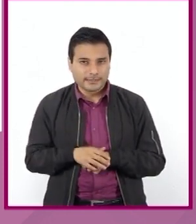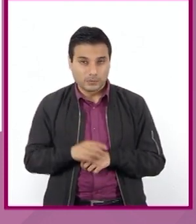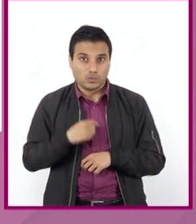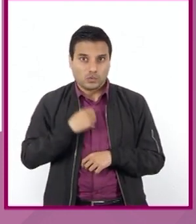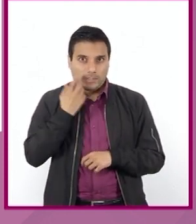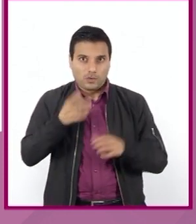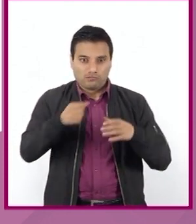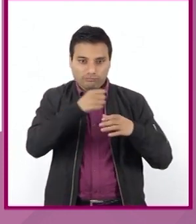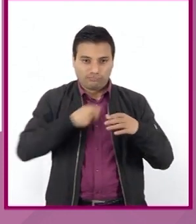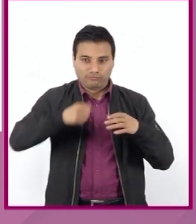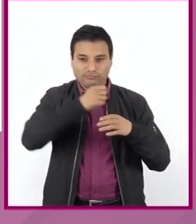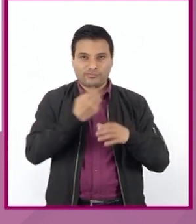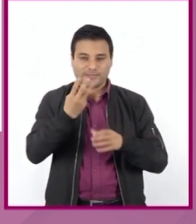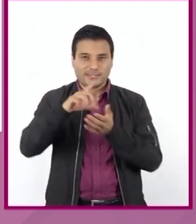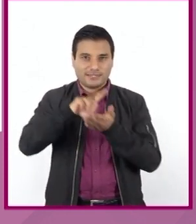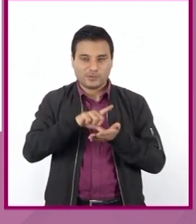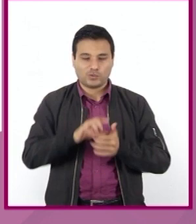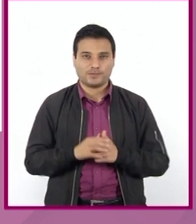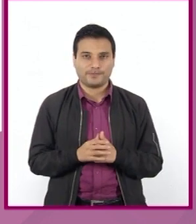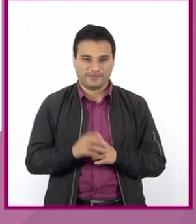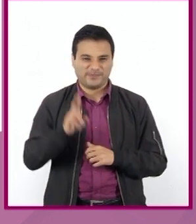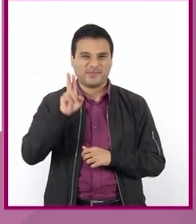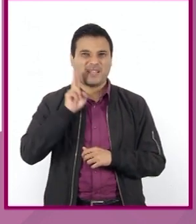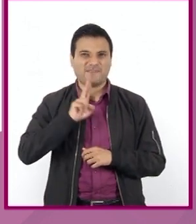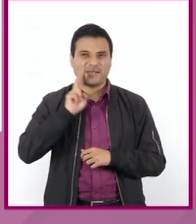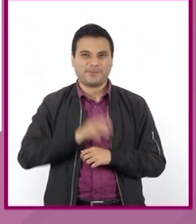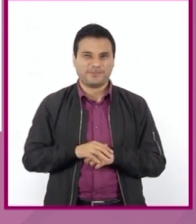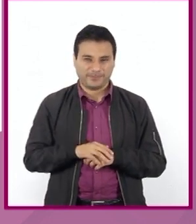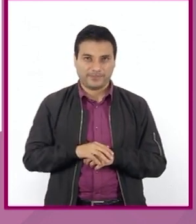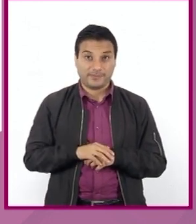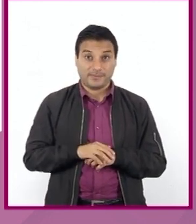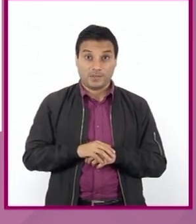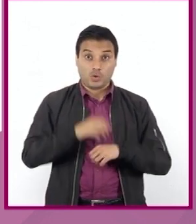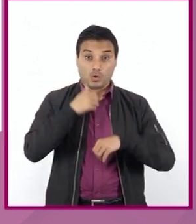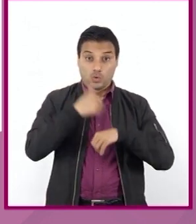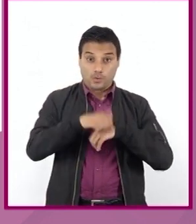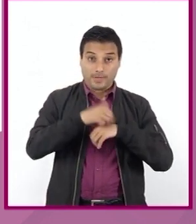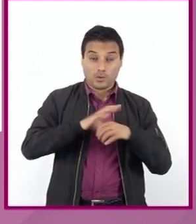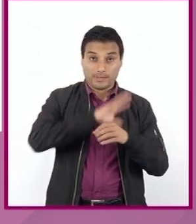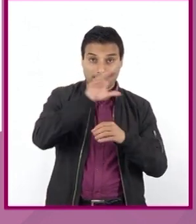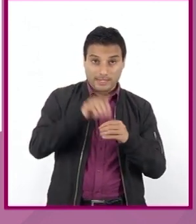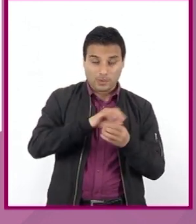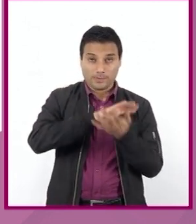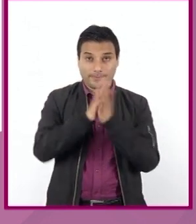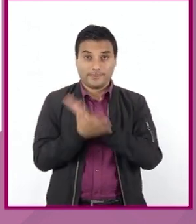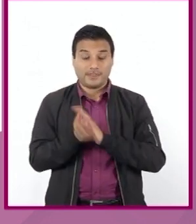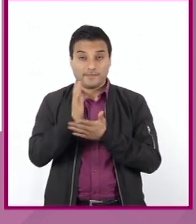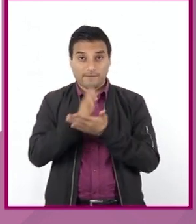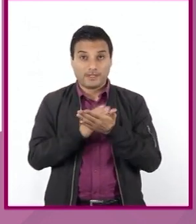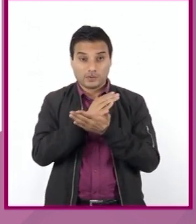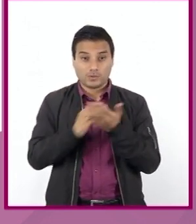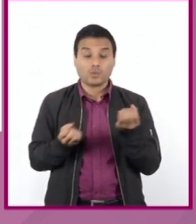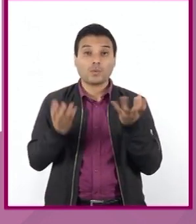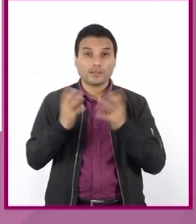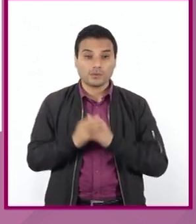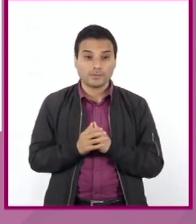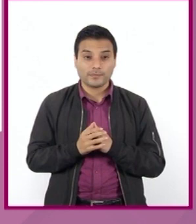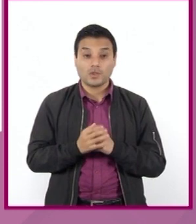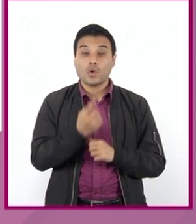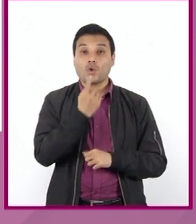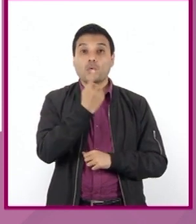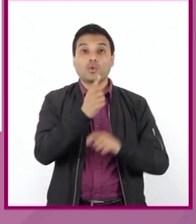que deseamos preparar. Convertimos nuestro entero a fracción y esto es igual a 1 por 3,